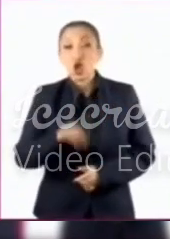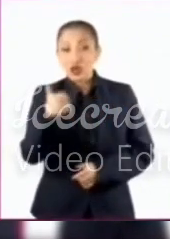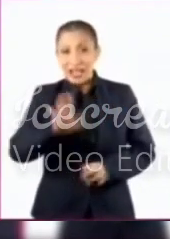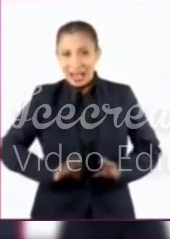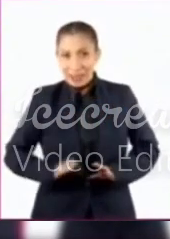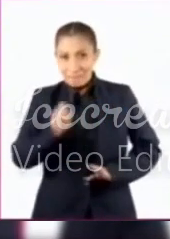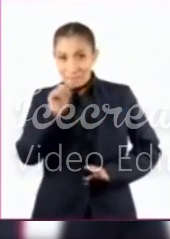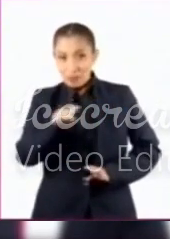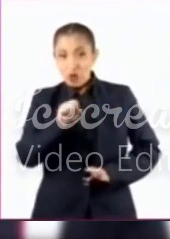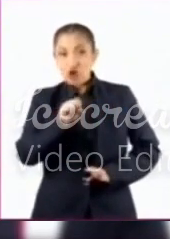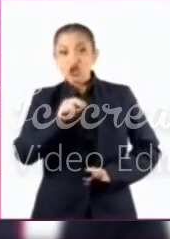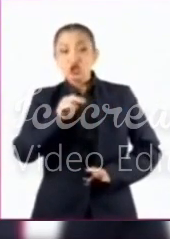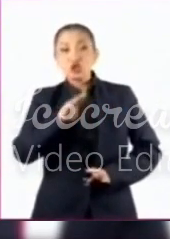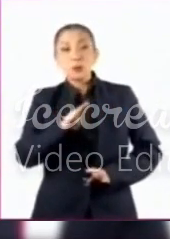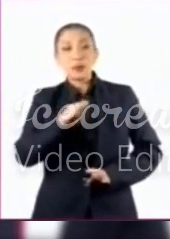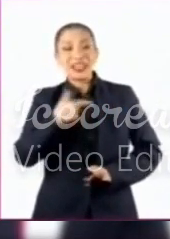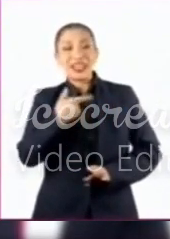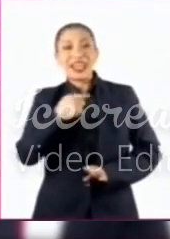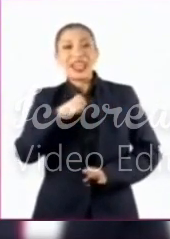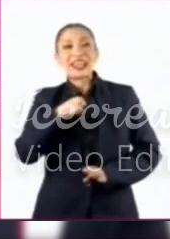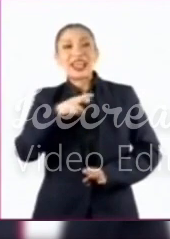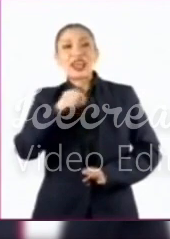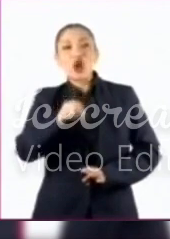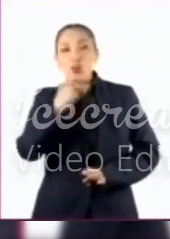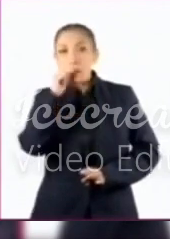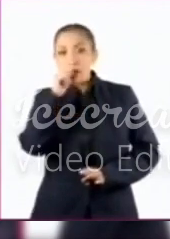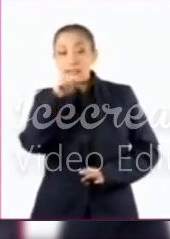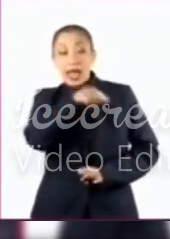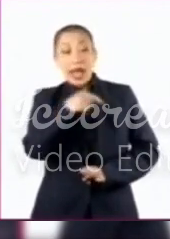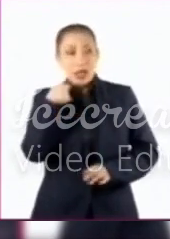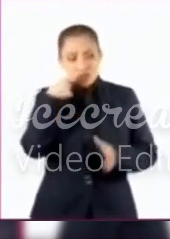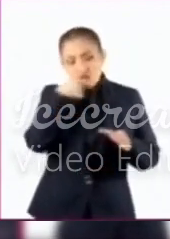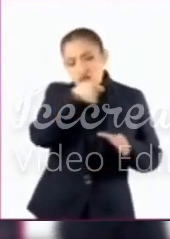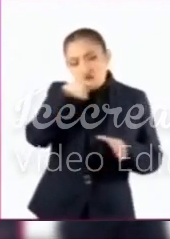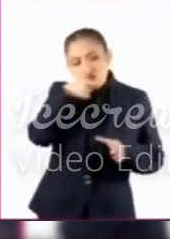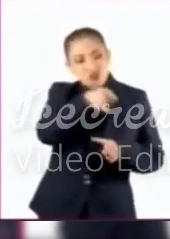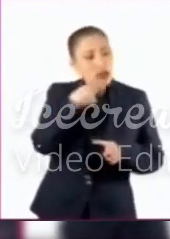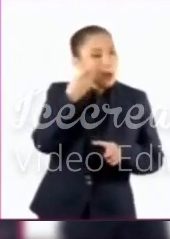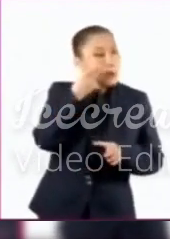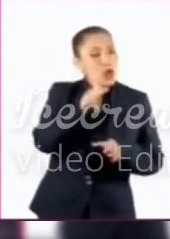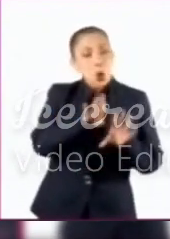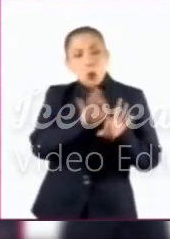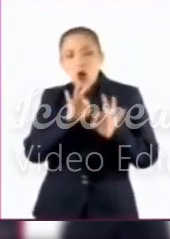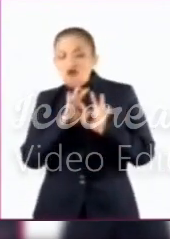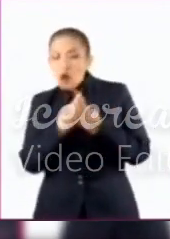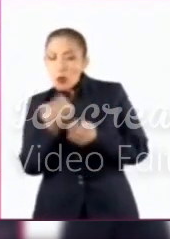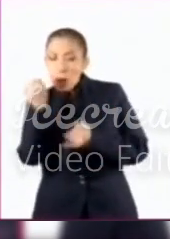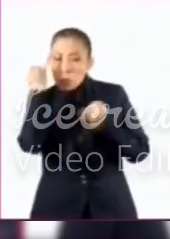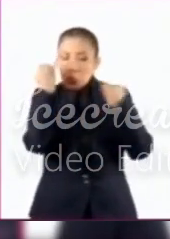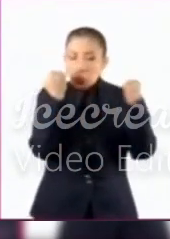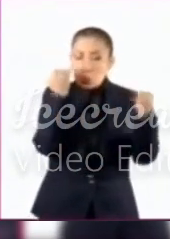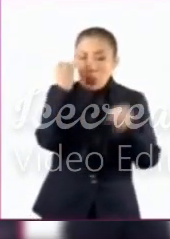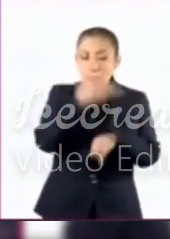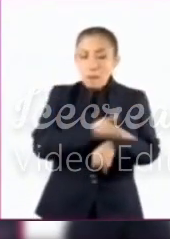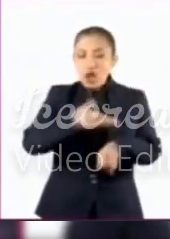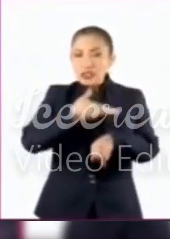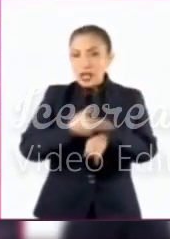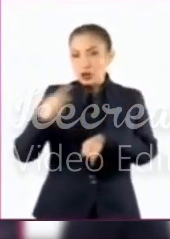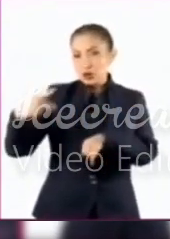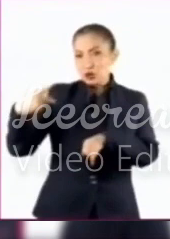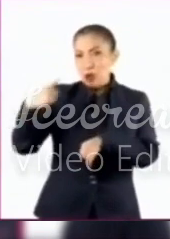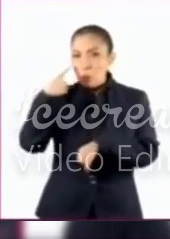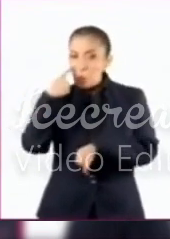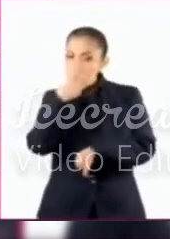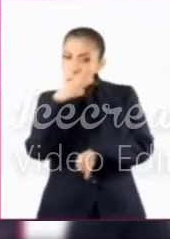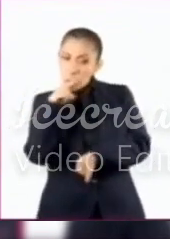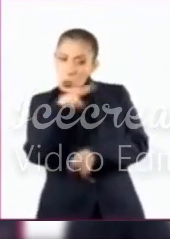Otra característica del subgénero policíaco es que el detective utiliza métodos para resolver el caso. Son procedimientos basados